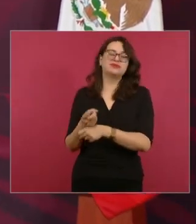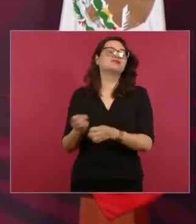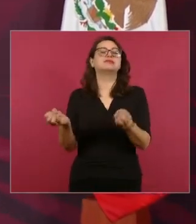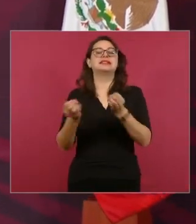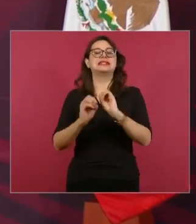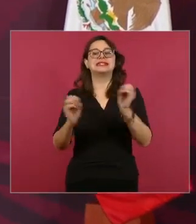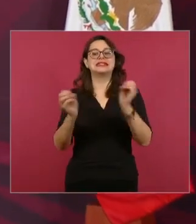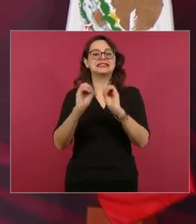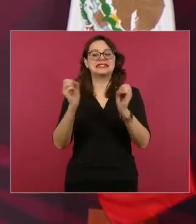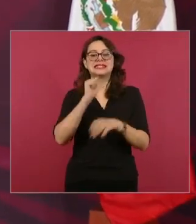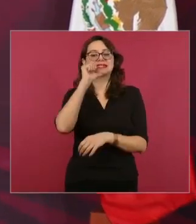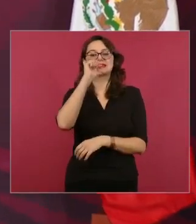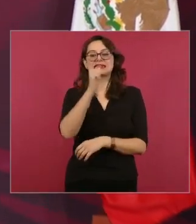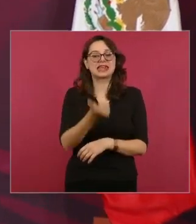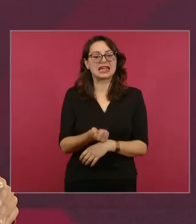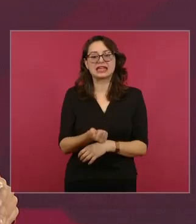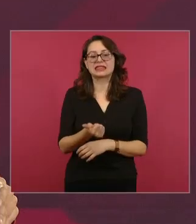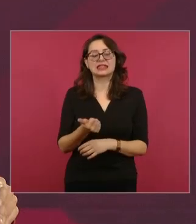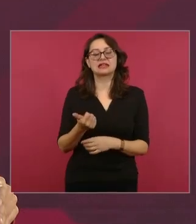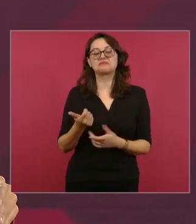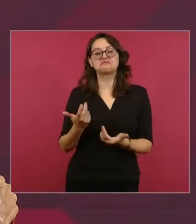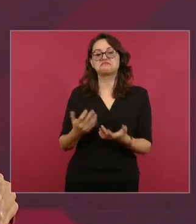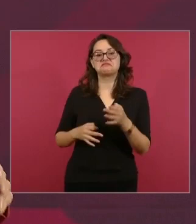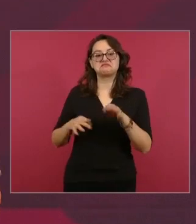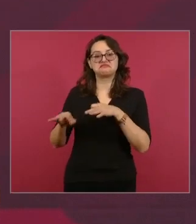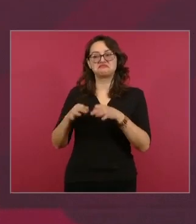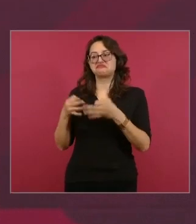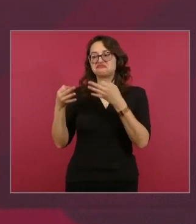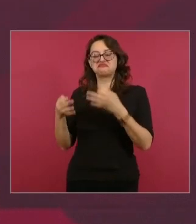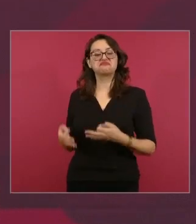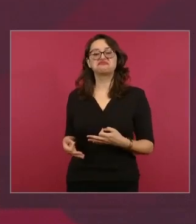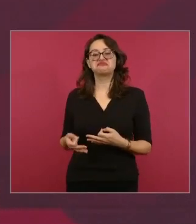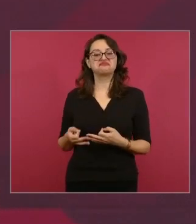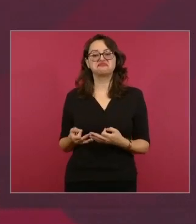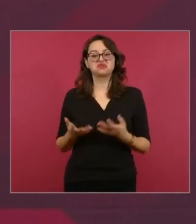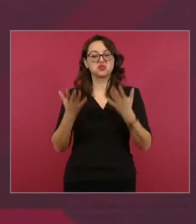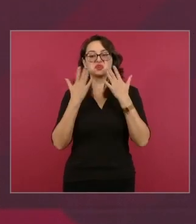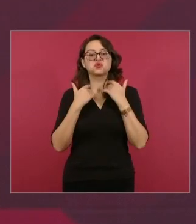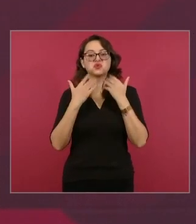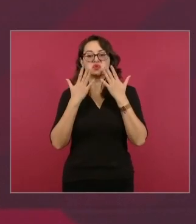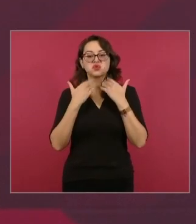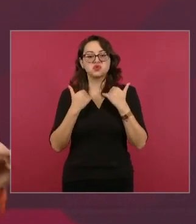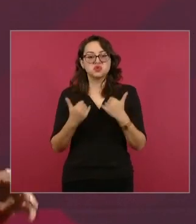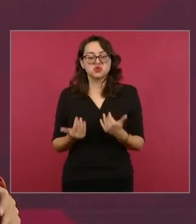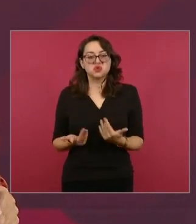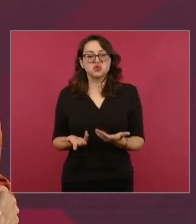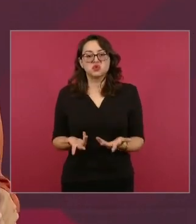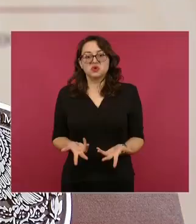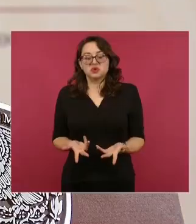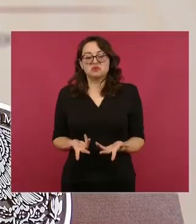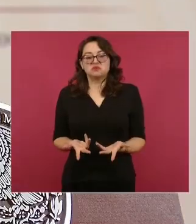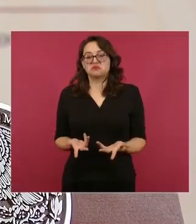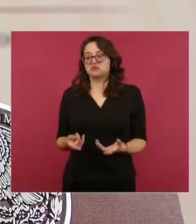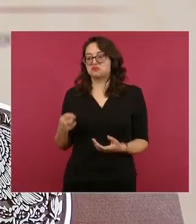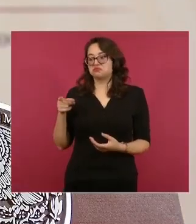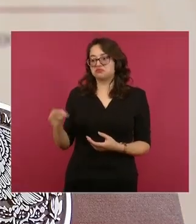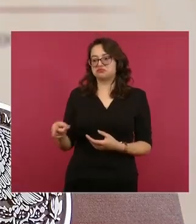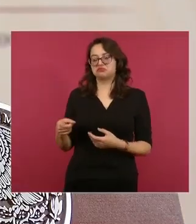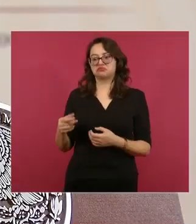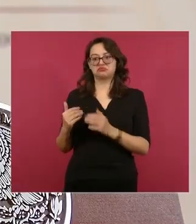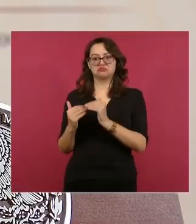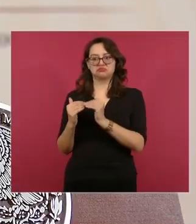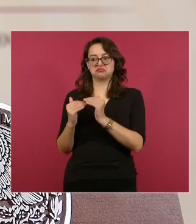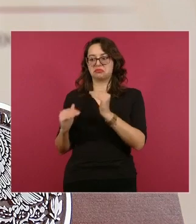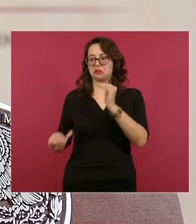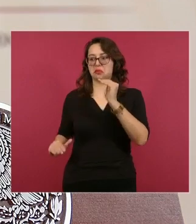generación de empleo, mucho menos de empleo formal, incluso a veces ya no hablemos de crecimiento, sino había